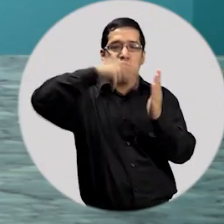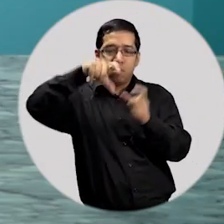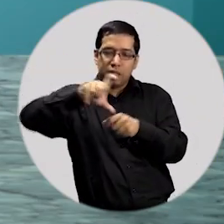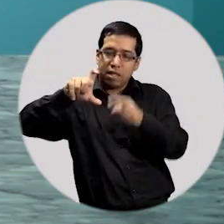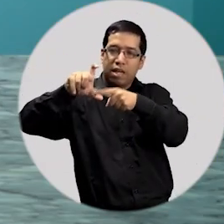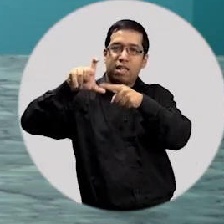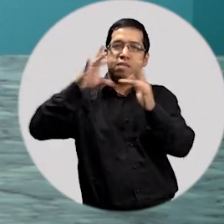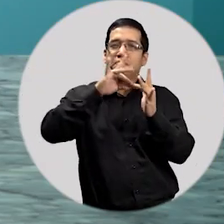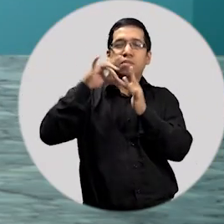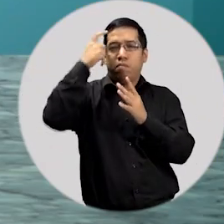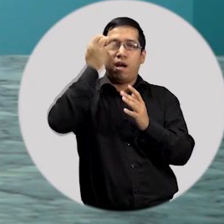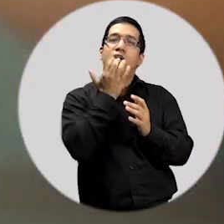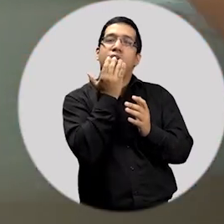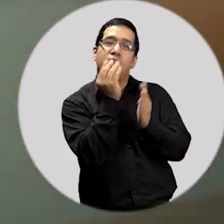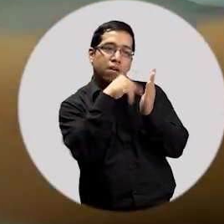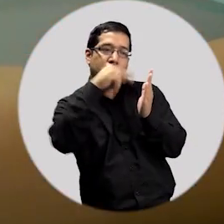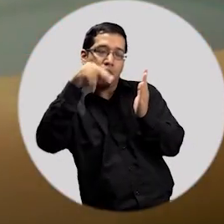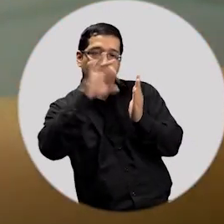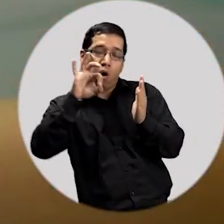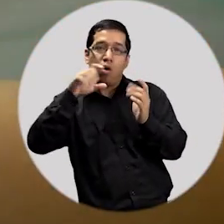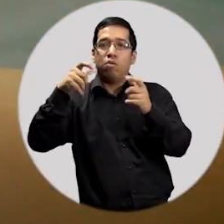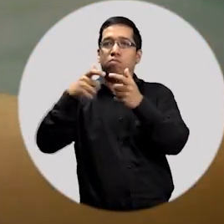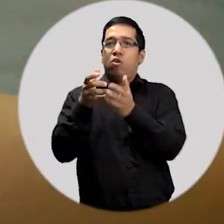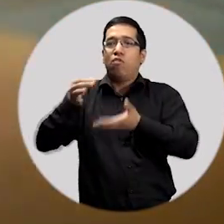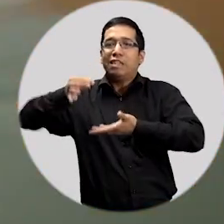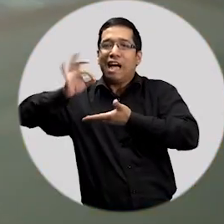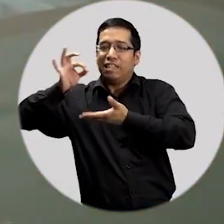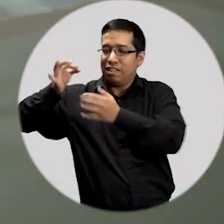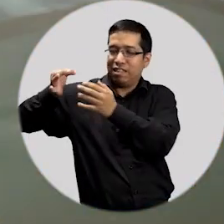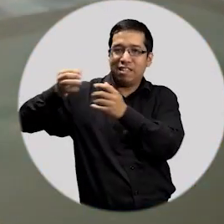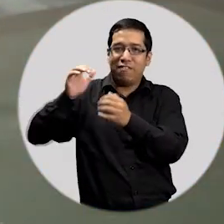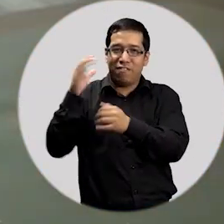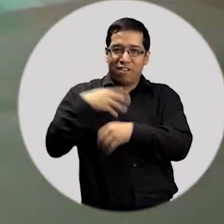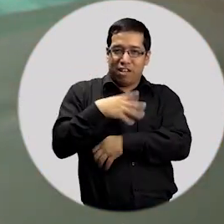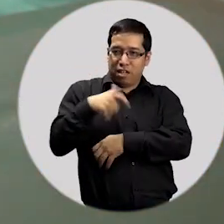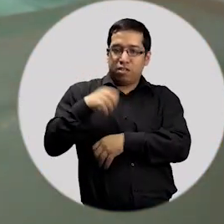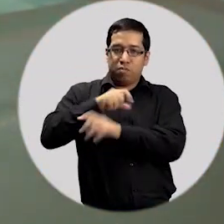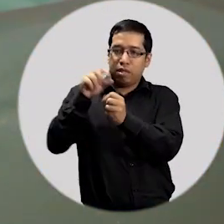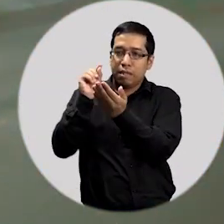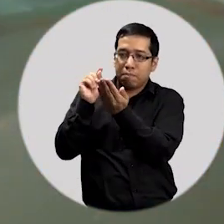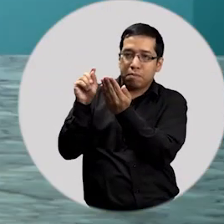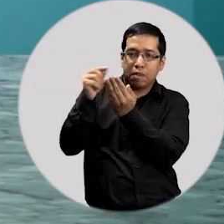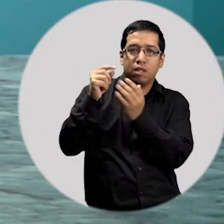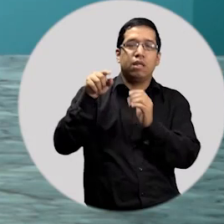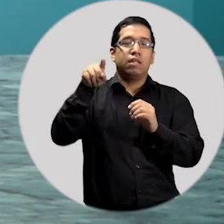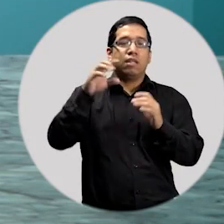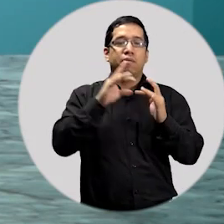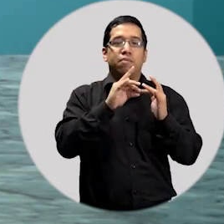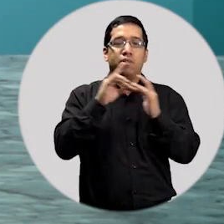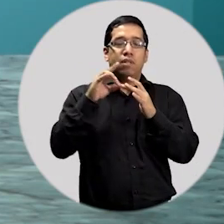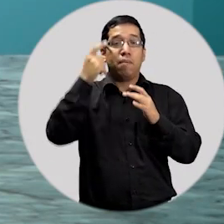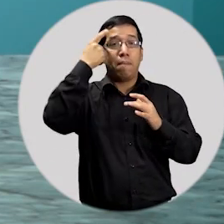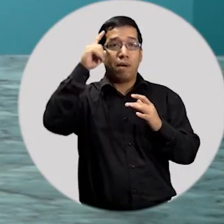para vidrio, pueden ser también las que son para porcelana y todo lo que tenga que ver con vidrio, porque la idea es que la pintura se